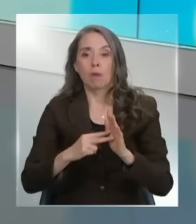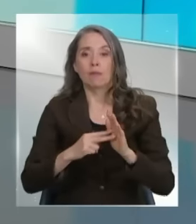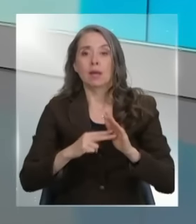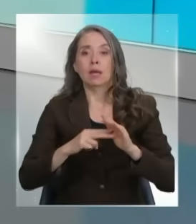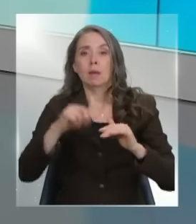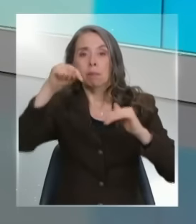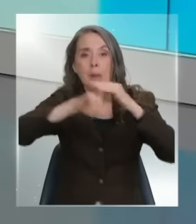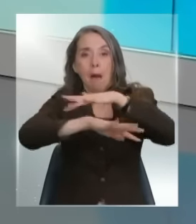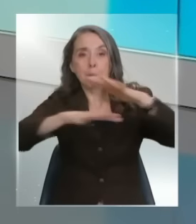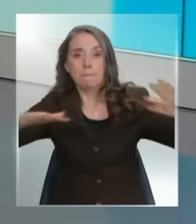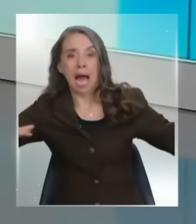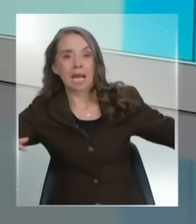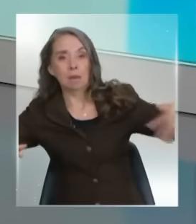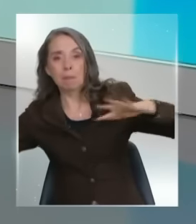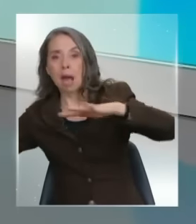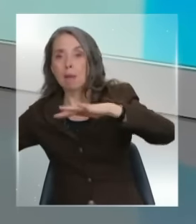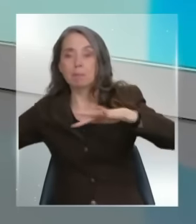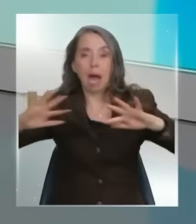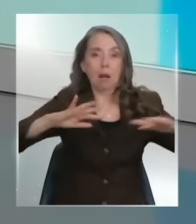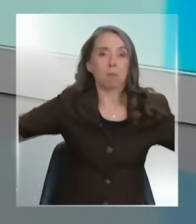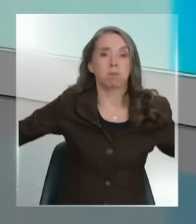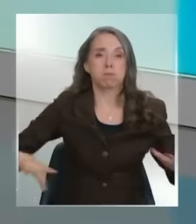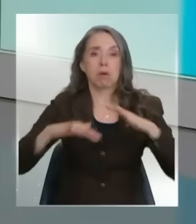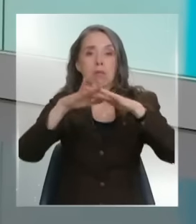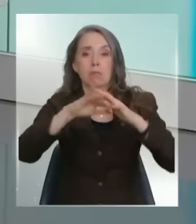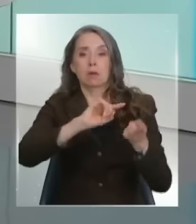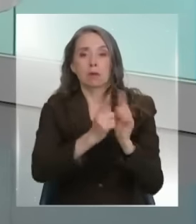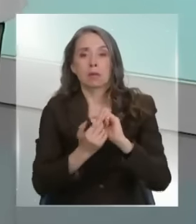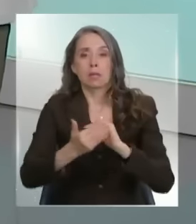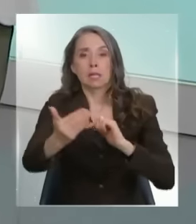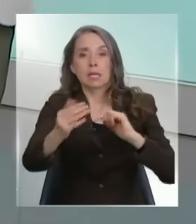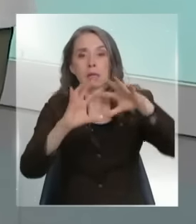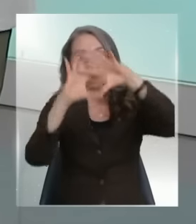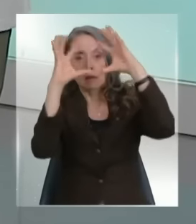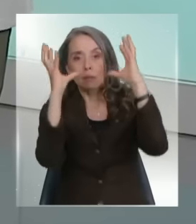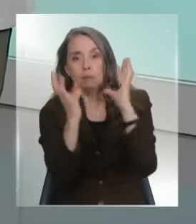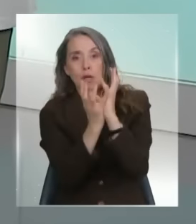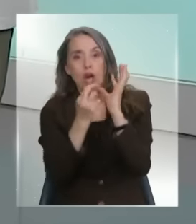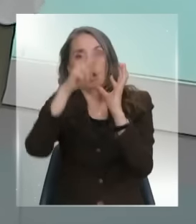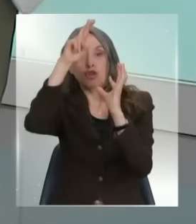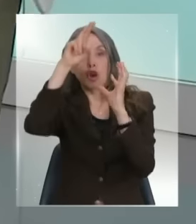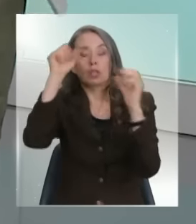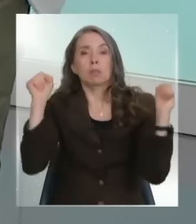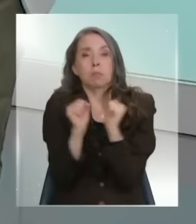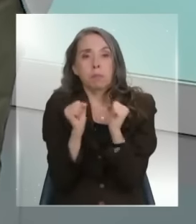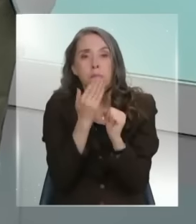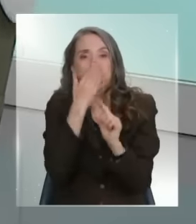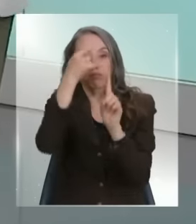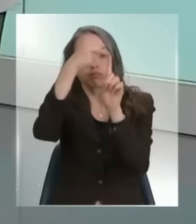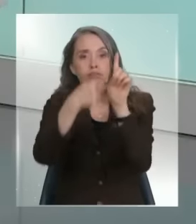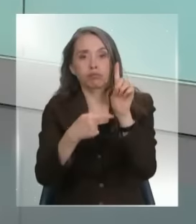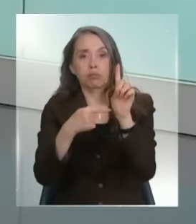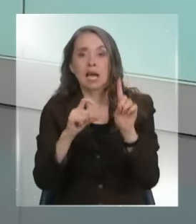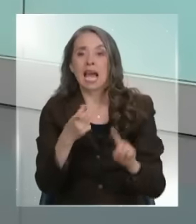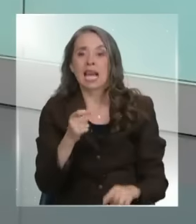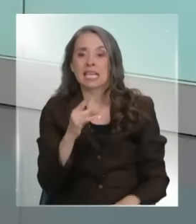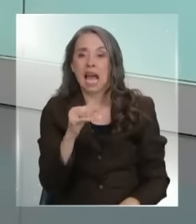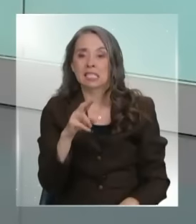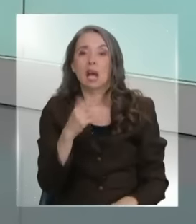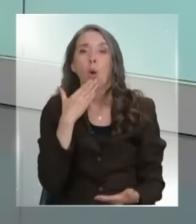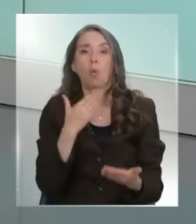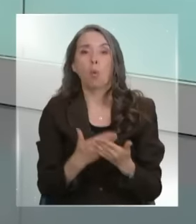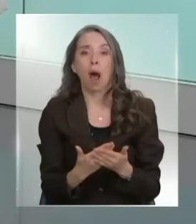corrientes oceánicas y por ende desembocar en una era glaciar en el hemisferio norte. ¿Cuándo? Estudios anticipan que